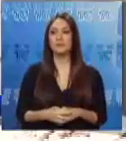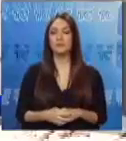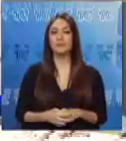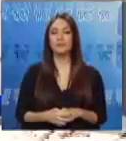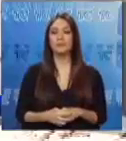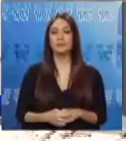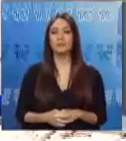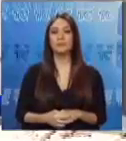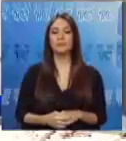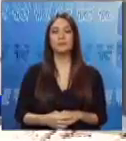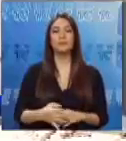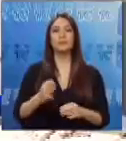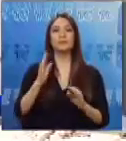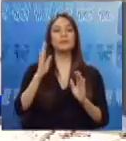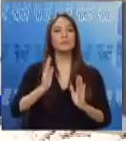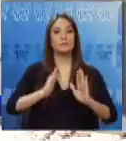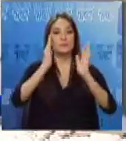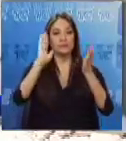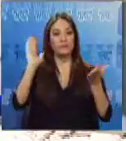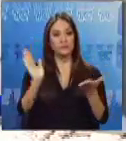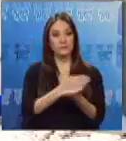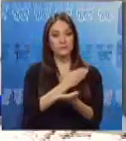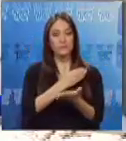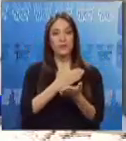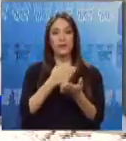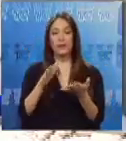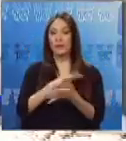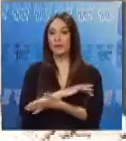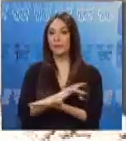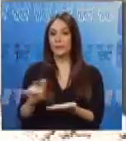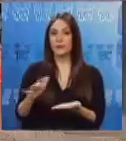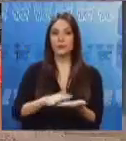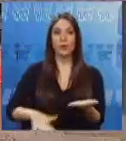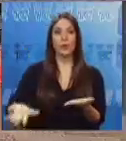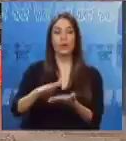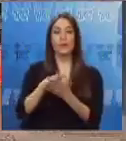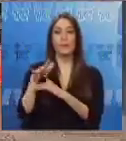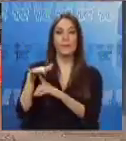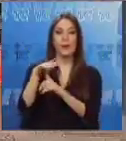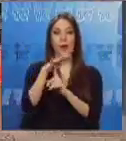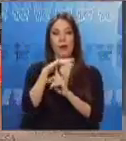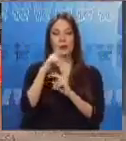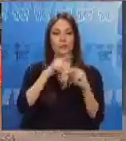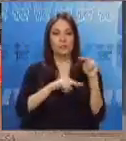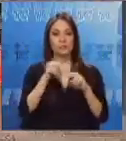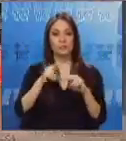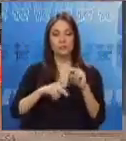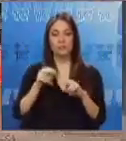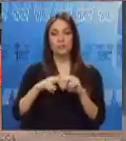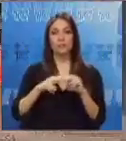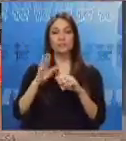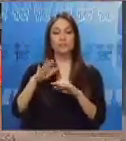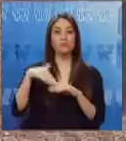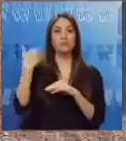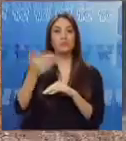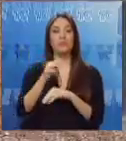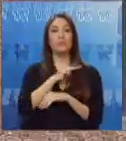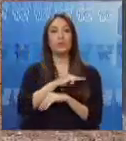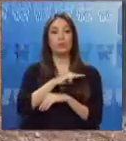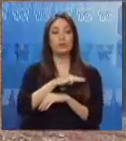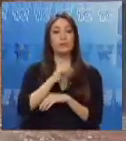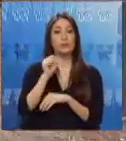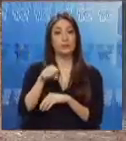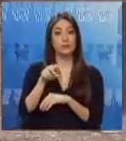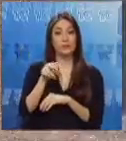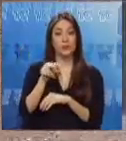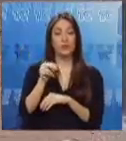hacer derrocar lo que haya que derrocar, abrir espacios, hacer parques, ¿no? Y si más tarde el municipio considera